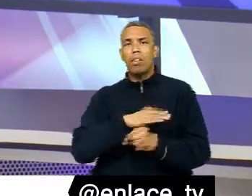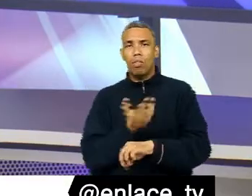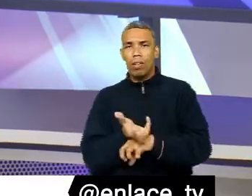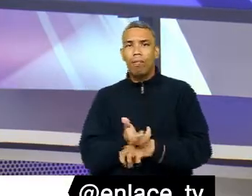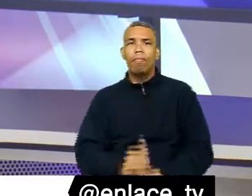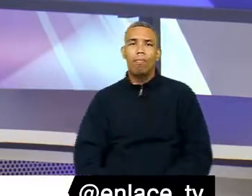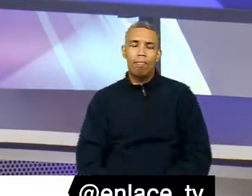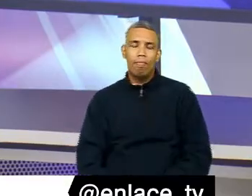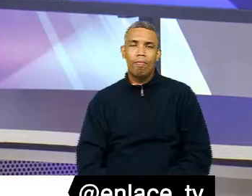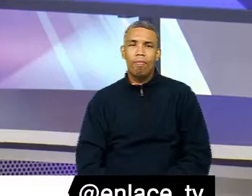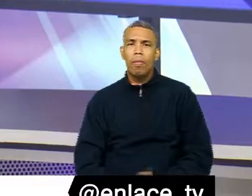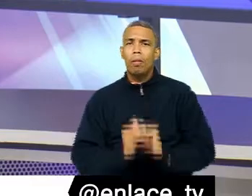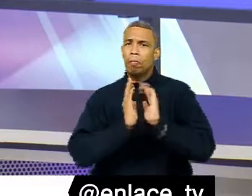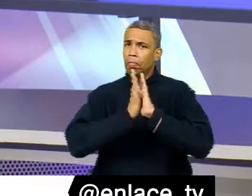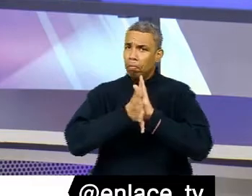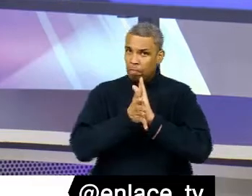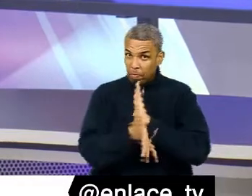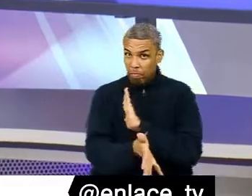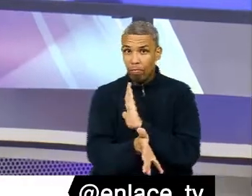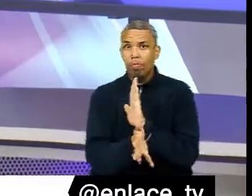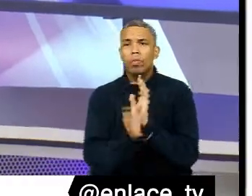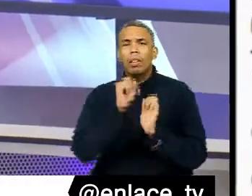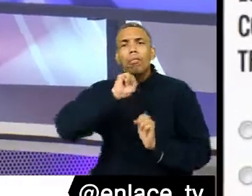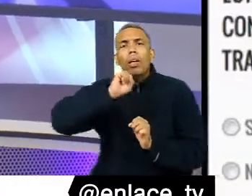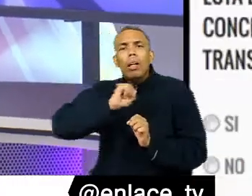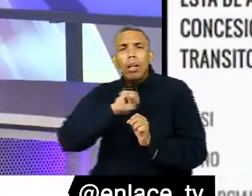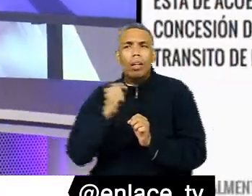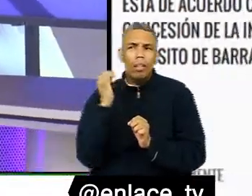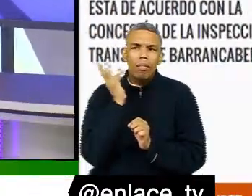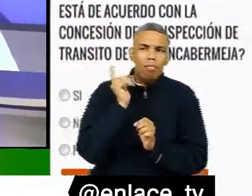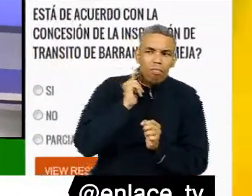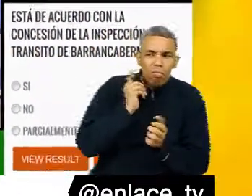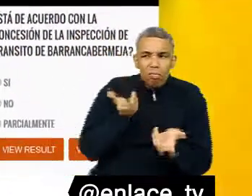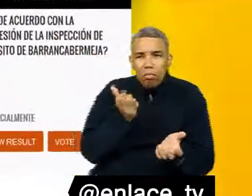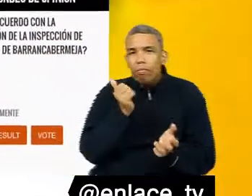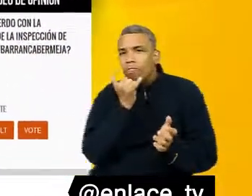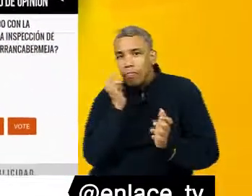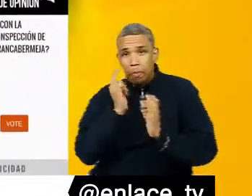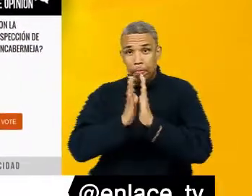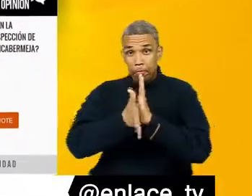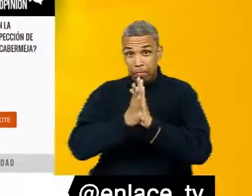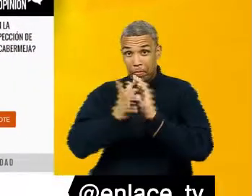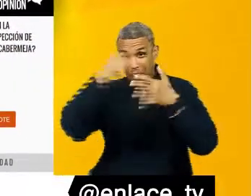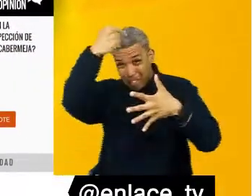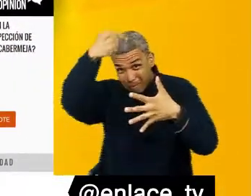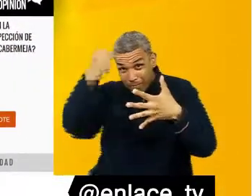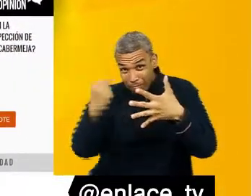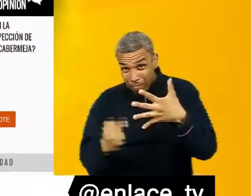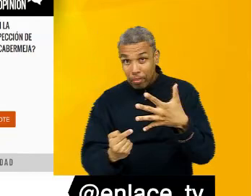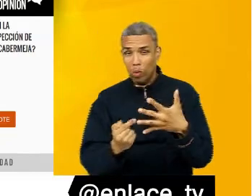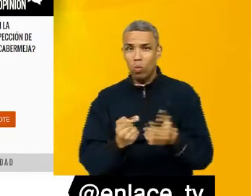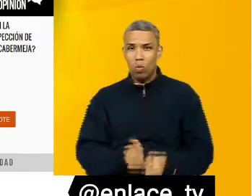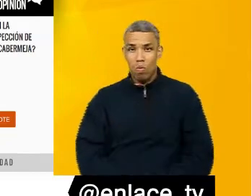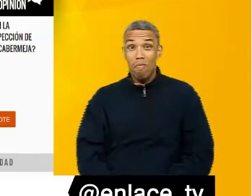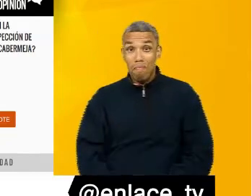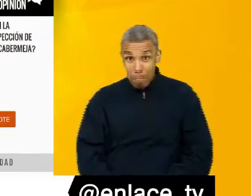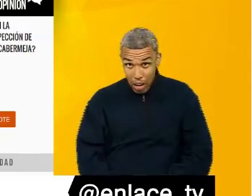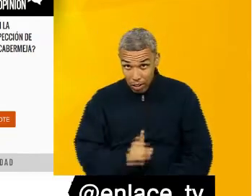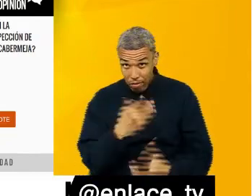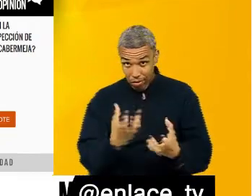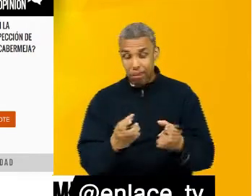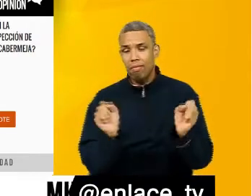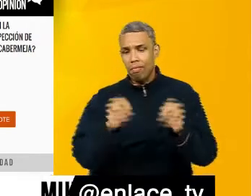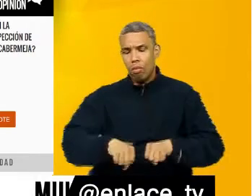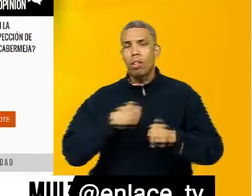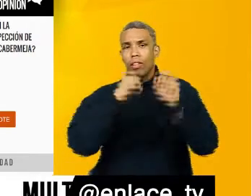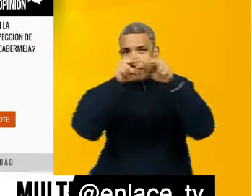Continuamos llevando a nuestra comunidad lo que acontece en nuestra ciudad y región. Esta y otras informaciones de Enlace Noticias usted las puede hallar en nuestra página